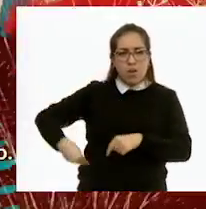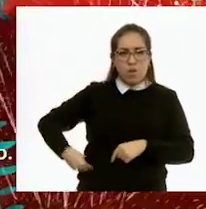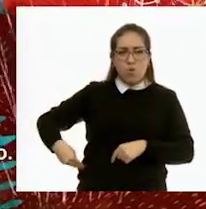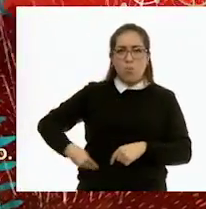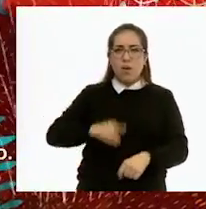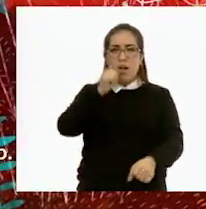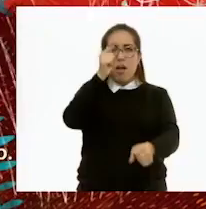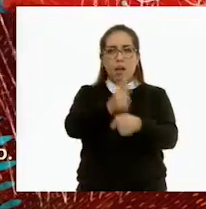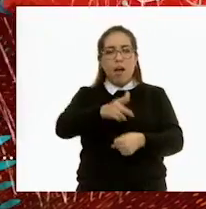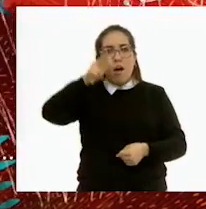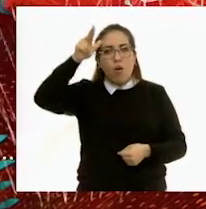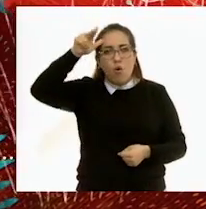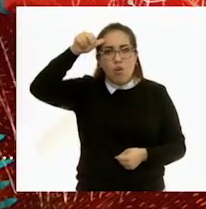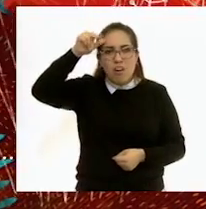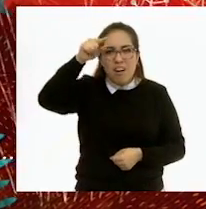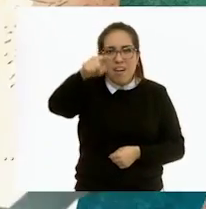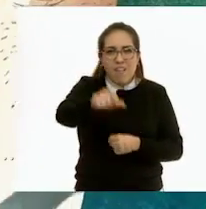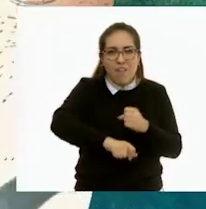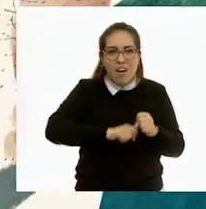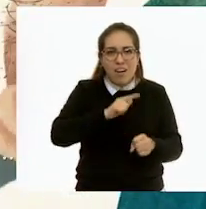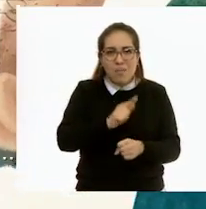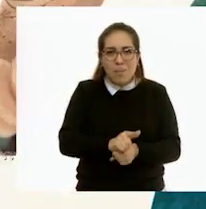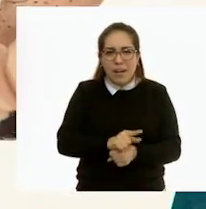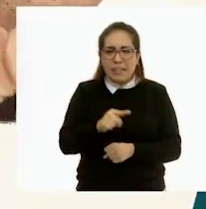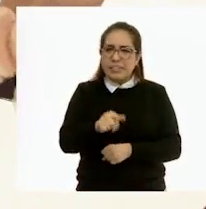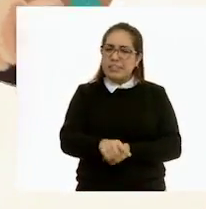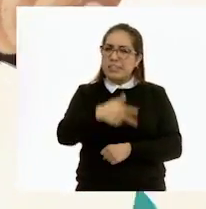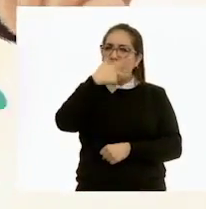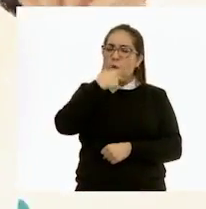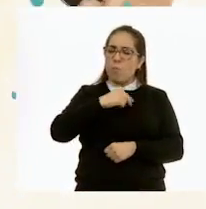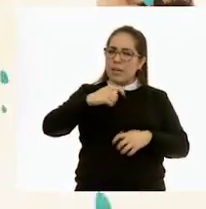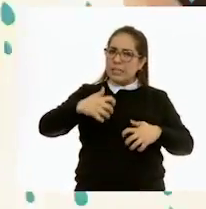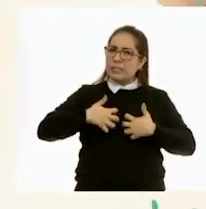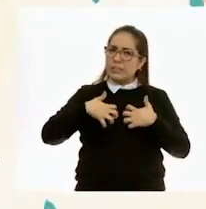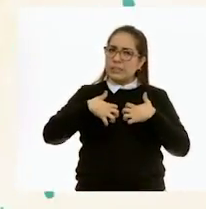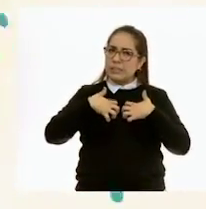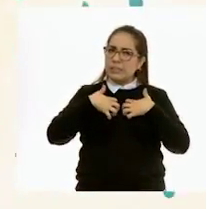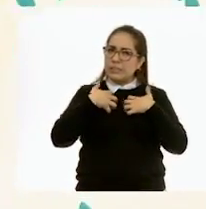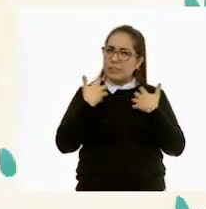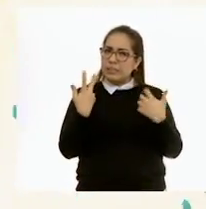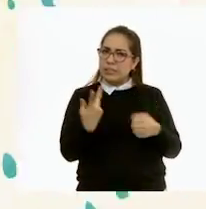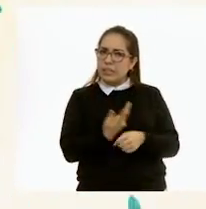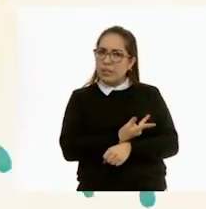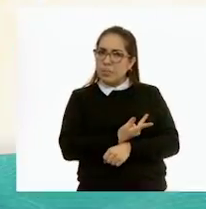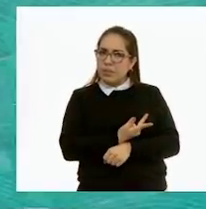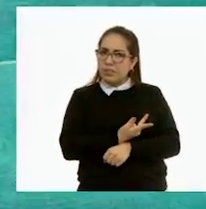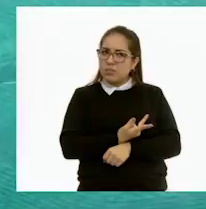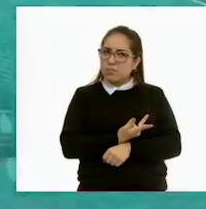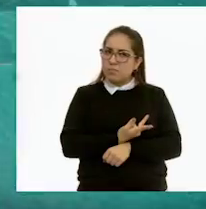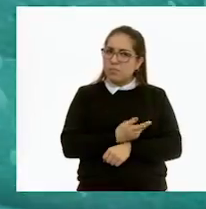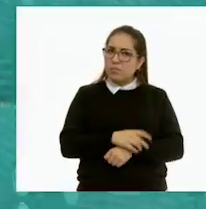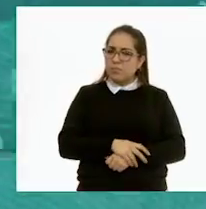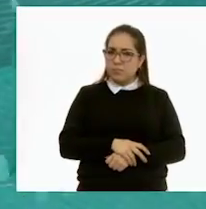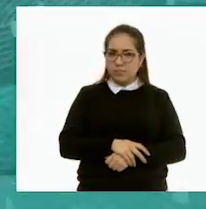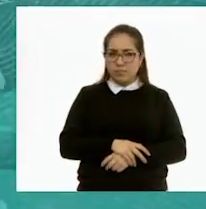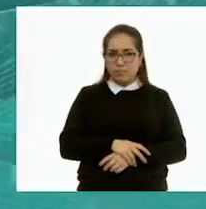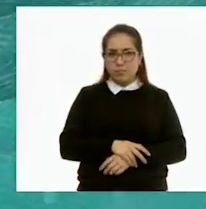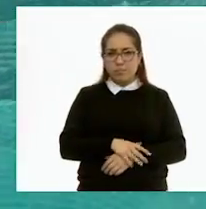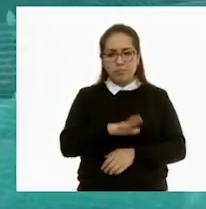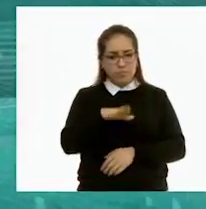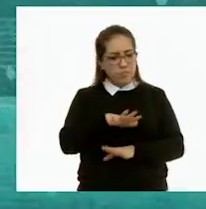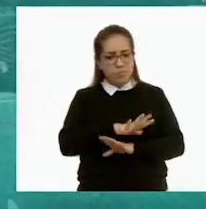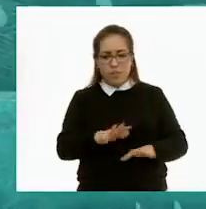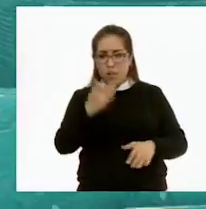etzay abal kaomat, po athik nekachich huni uk el talab shinekin uksa antzabar.